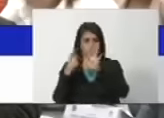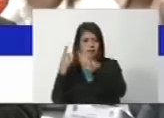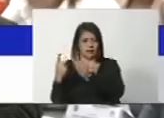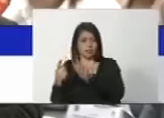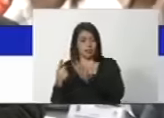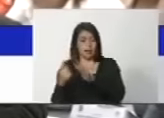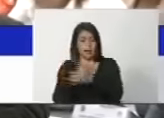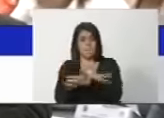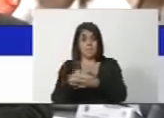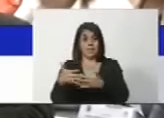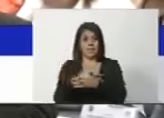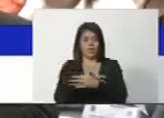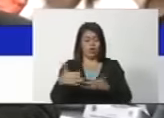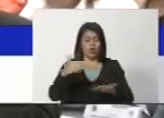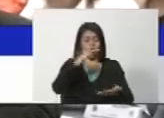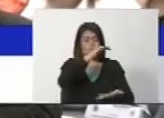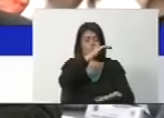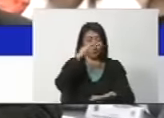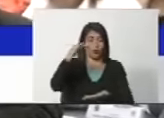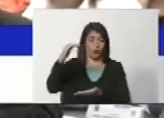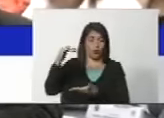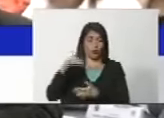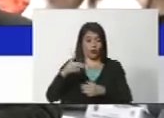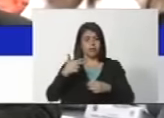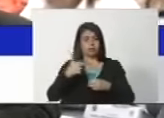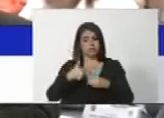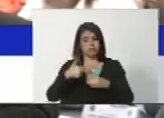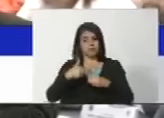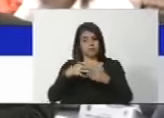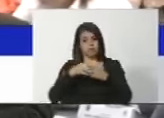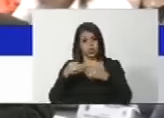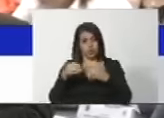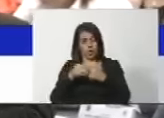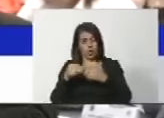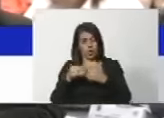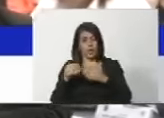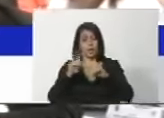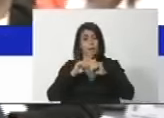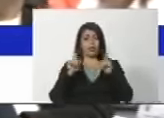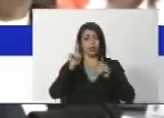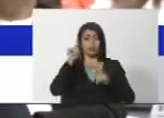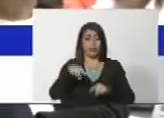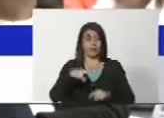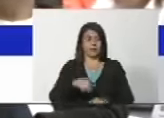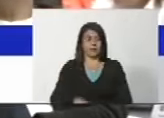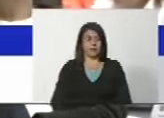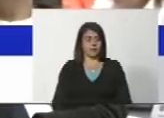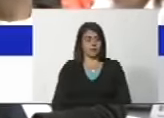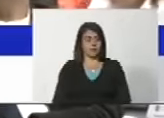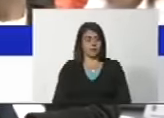millones de barriles, millones de dólares, pero además,